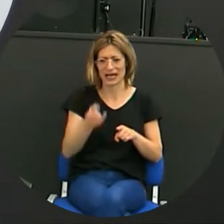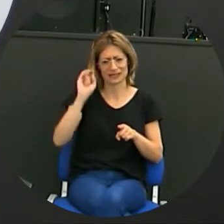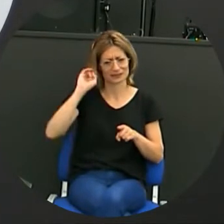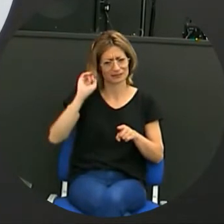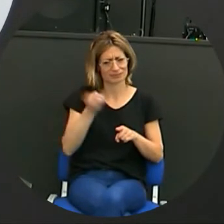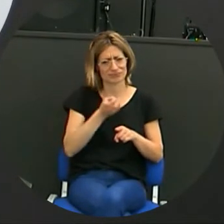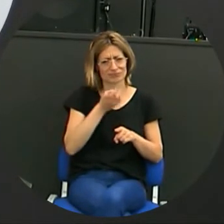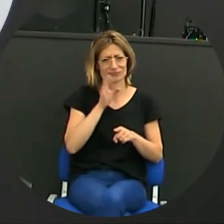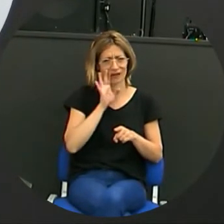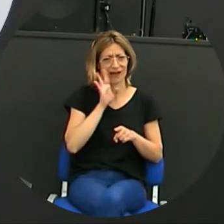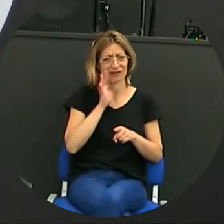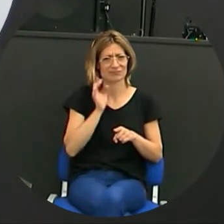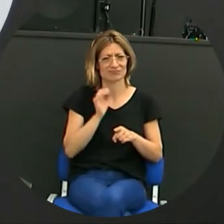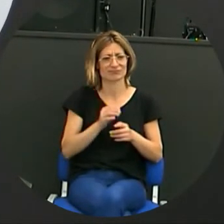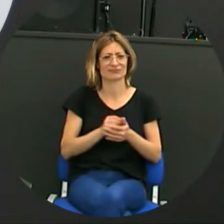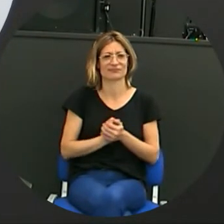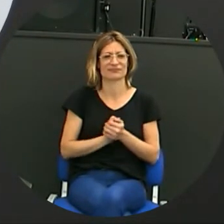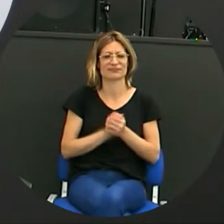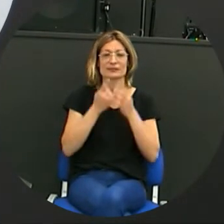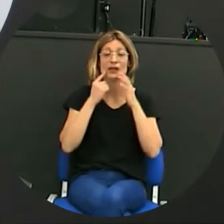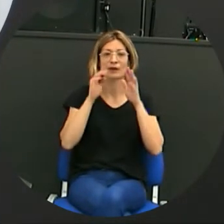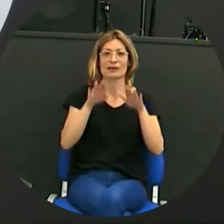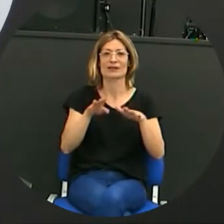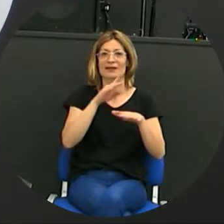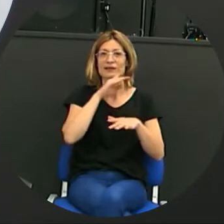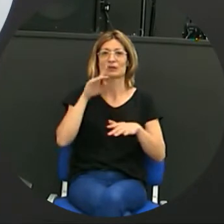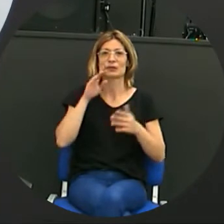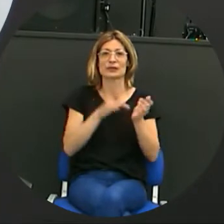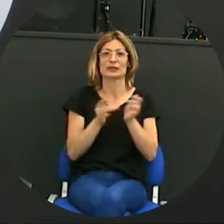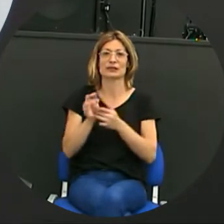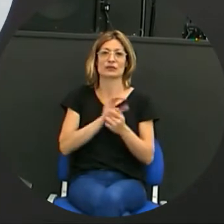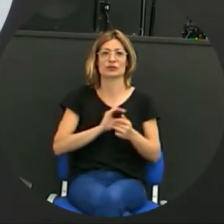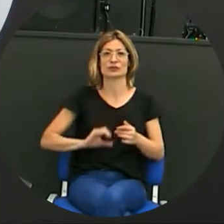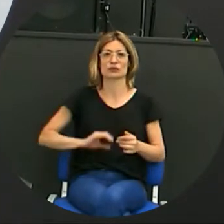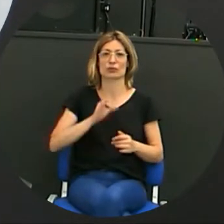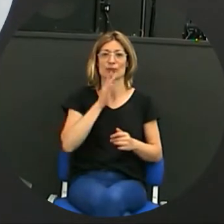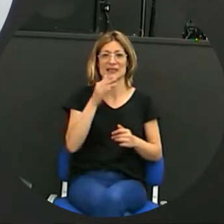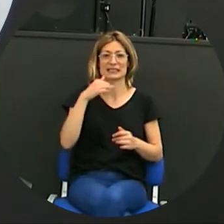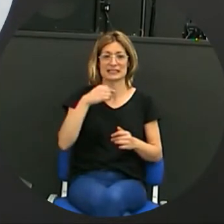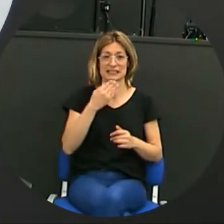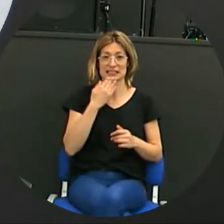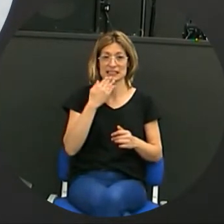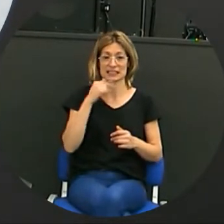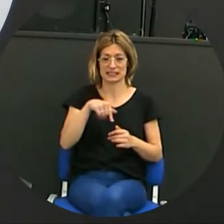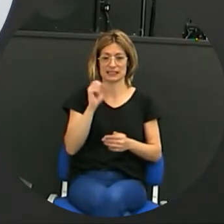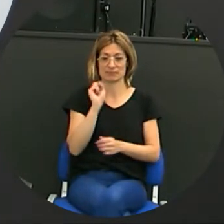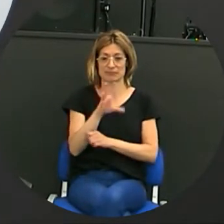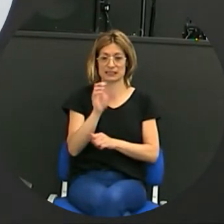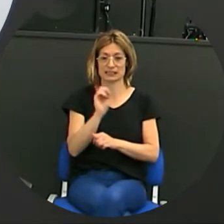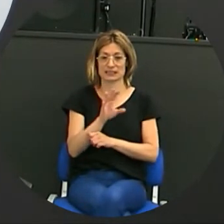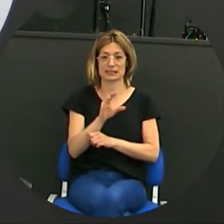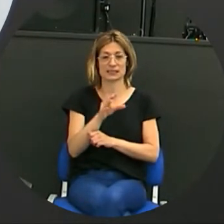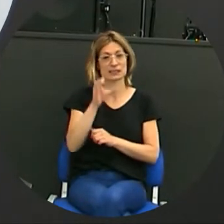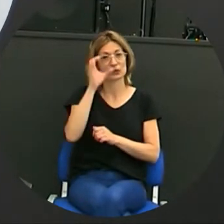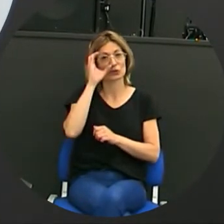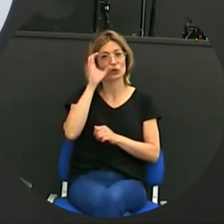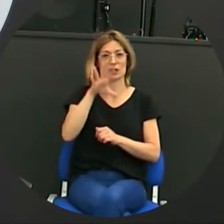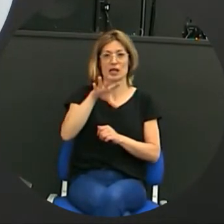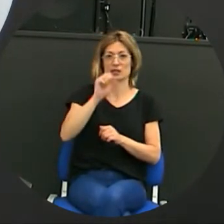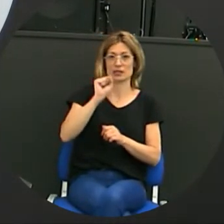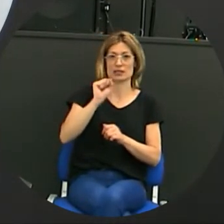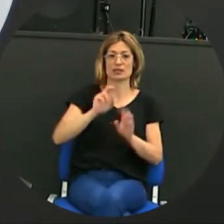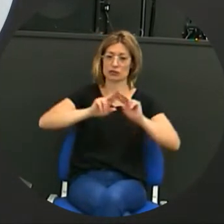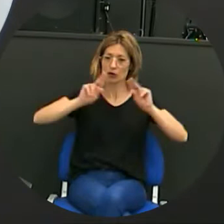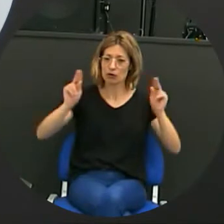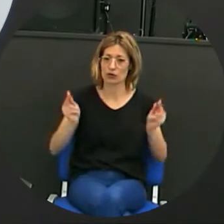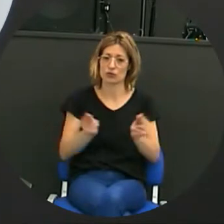Te bendigo en el nombre de Jesucristo para que, teniendo este mensaje, tengas la conclusión.